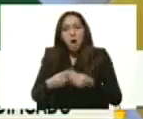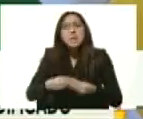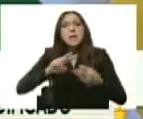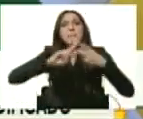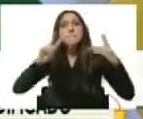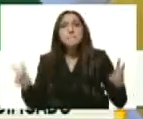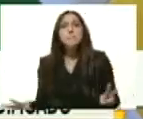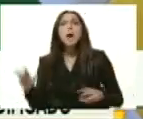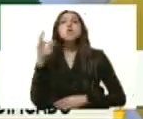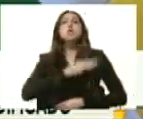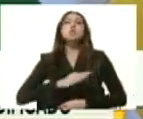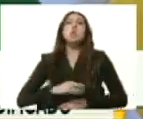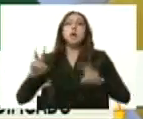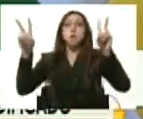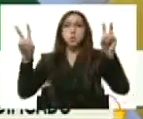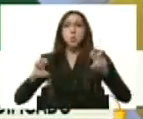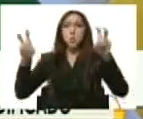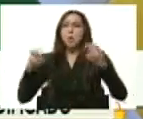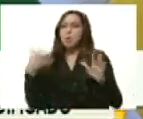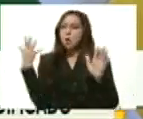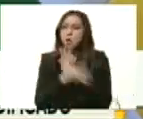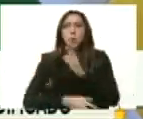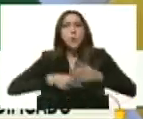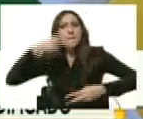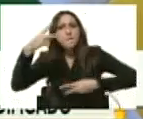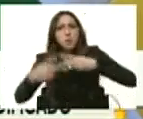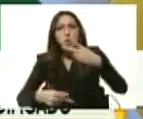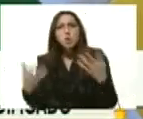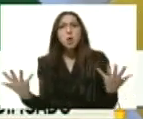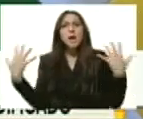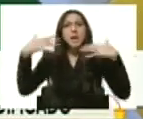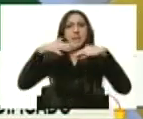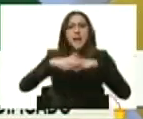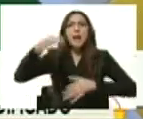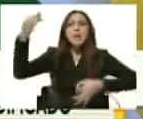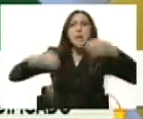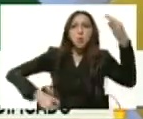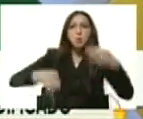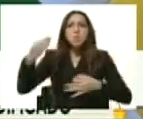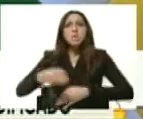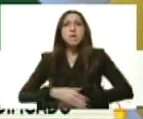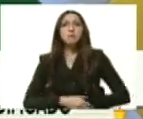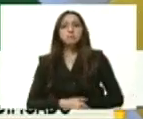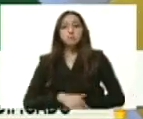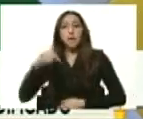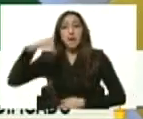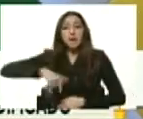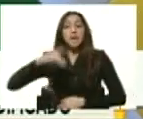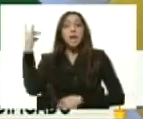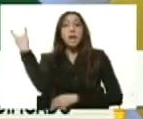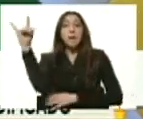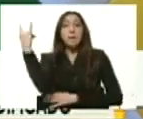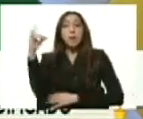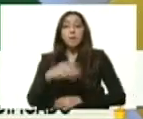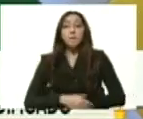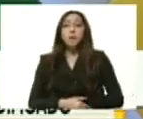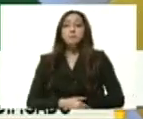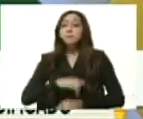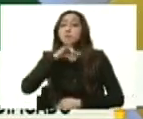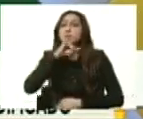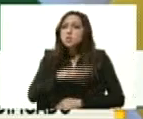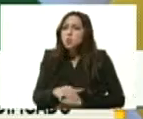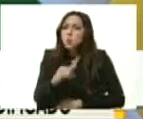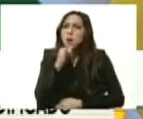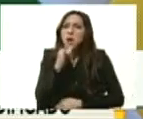social a través de procesos integrales de justicia. En nuestro país, la historia nos